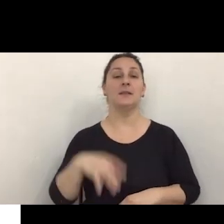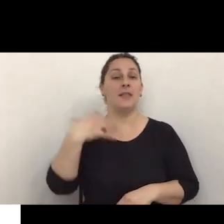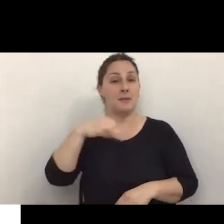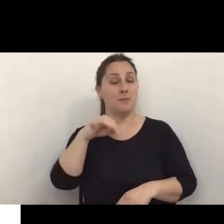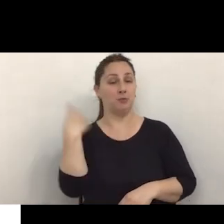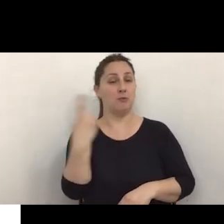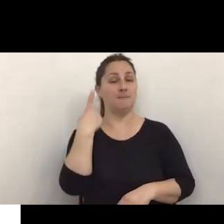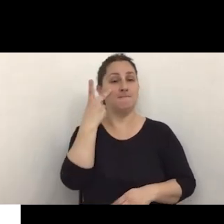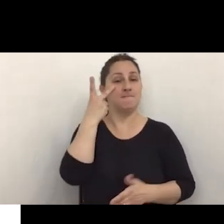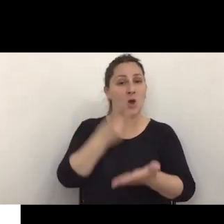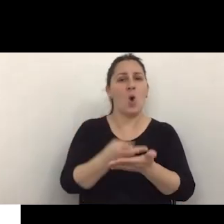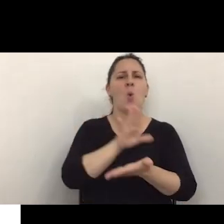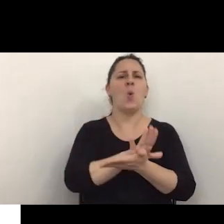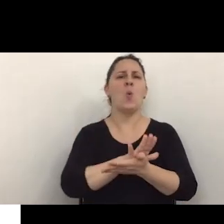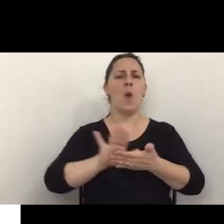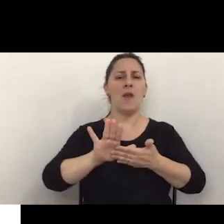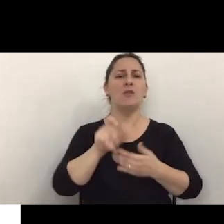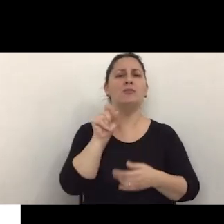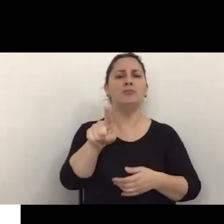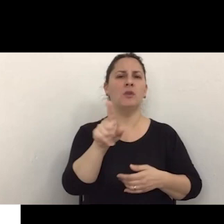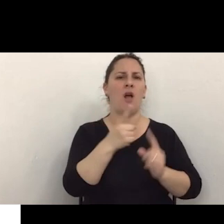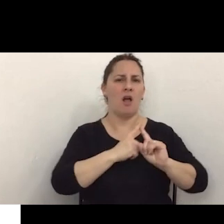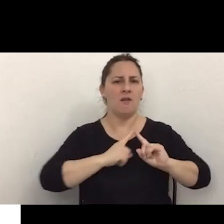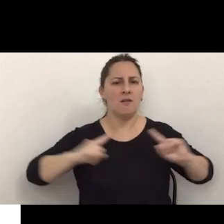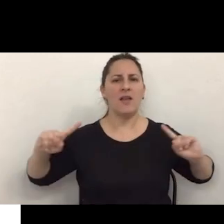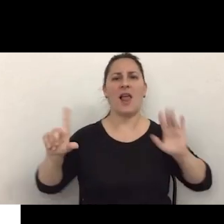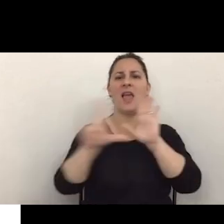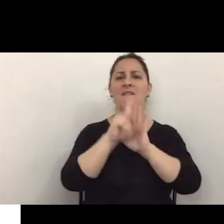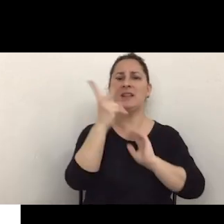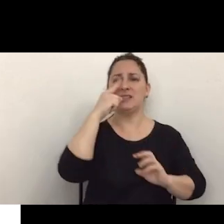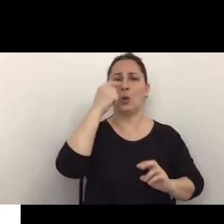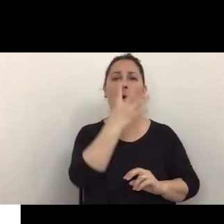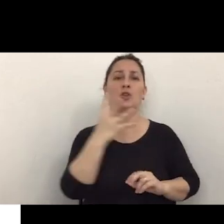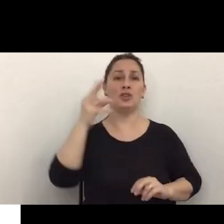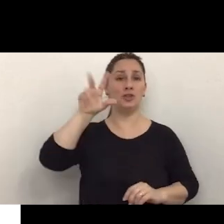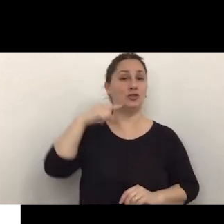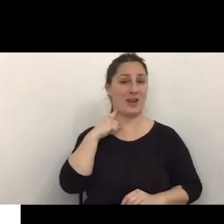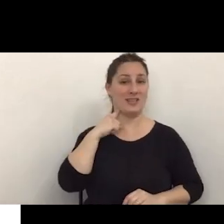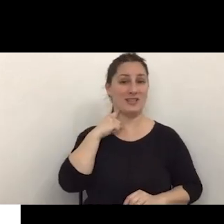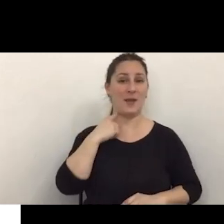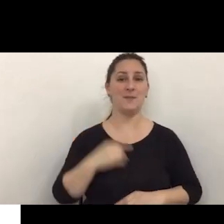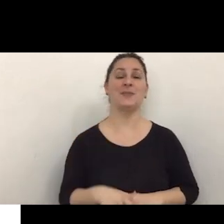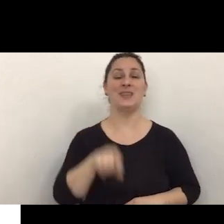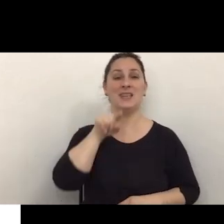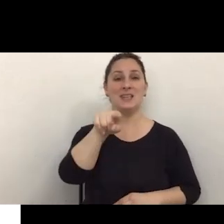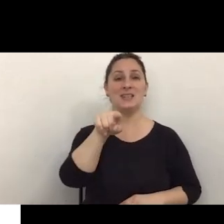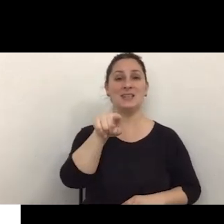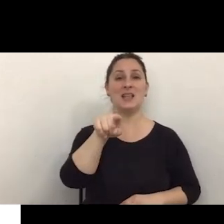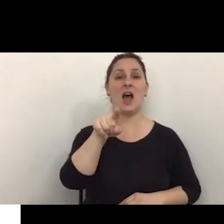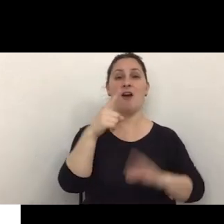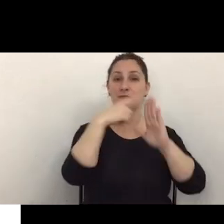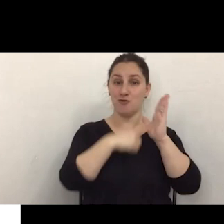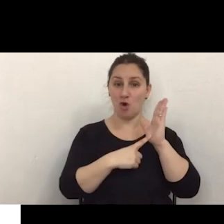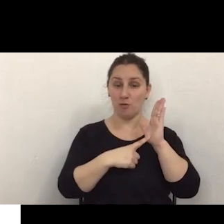hoy la entrada en vigencia de una extensión de la ley 27.413. Esa norma